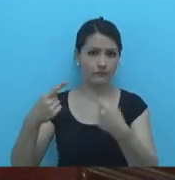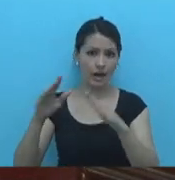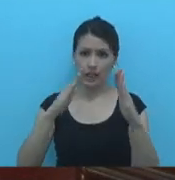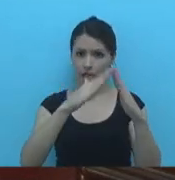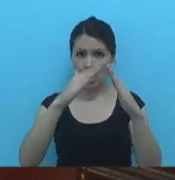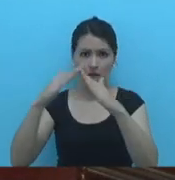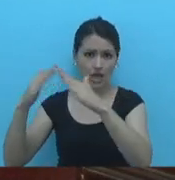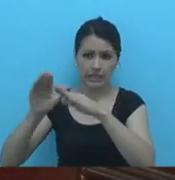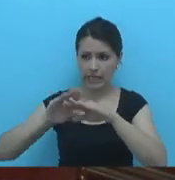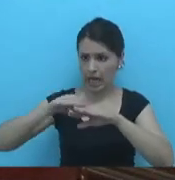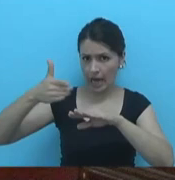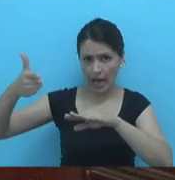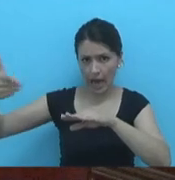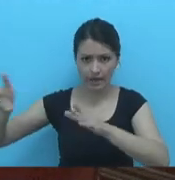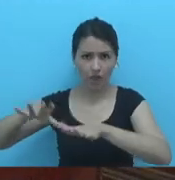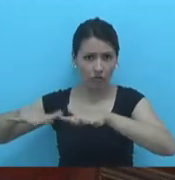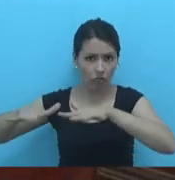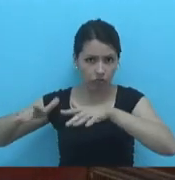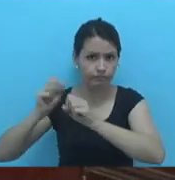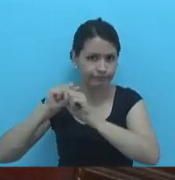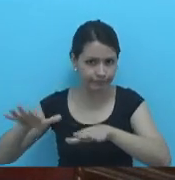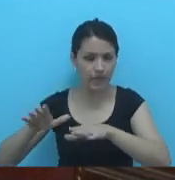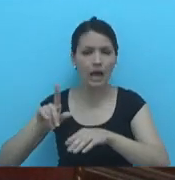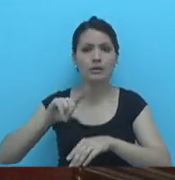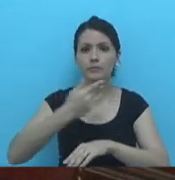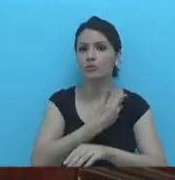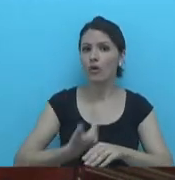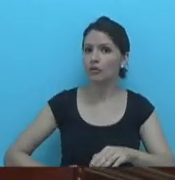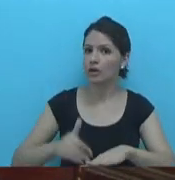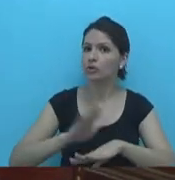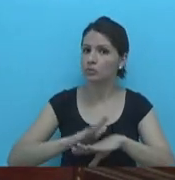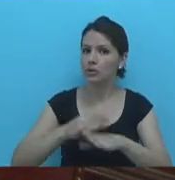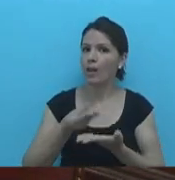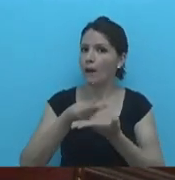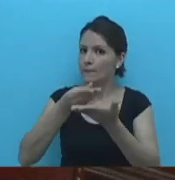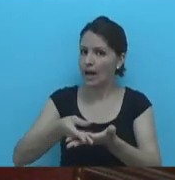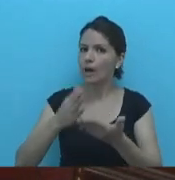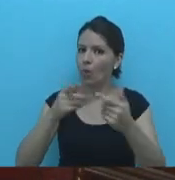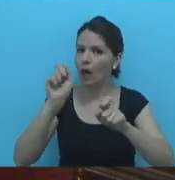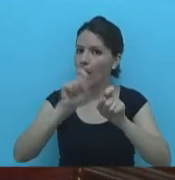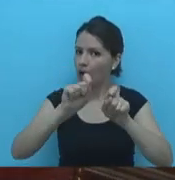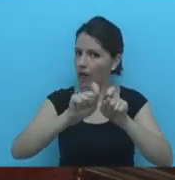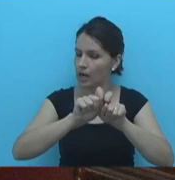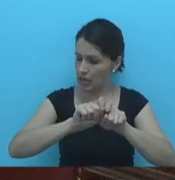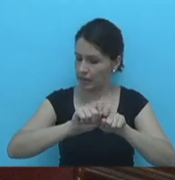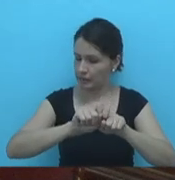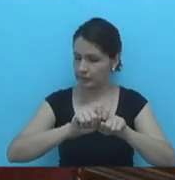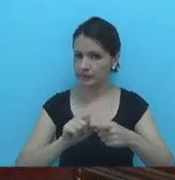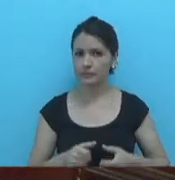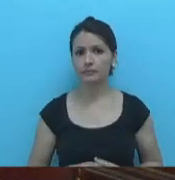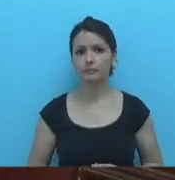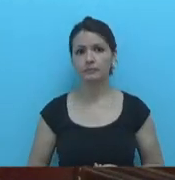el entorno. Y fue el Estado el que asumió la reconstrucción de todo ese sector como corresponde a